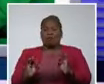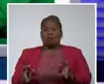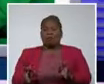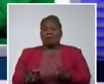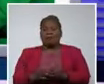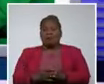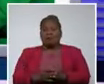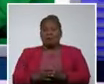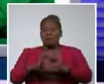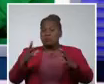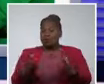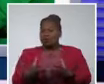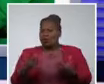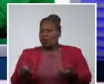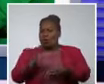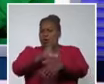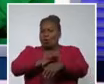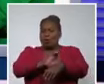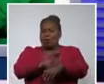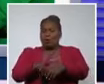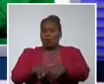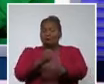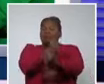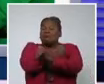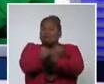en el mundo, de mucho riesgo.